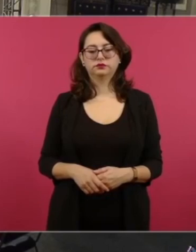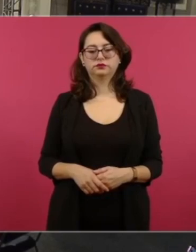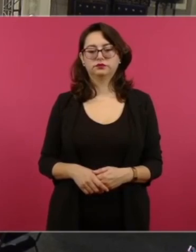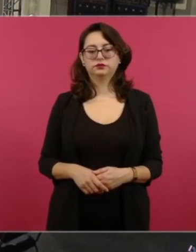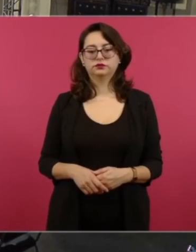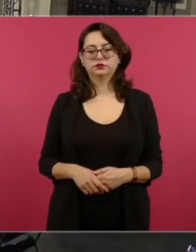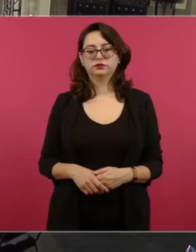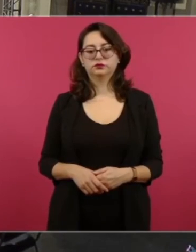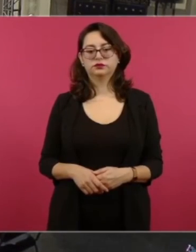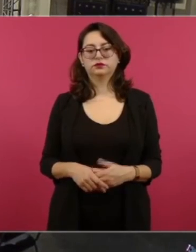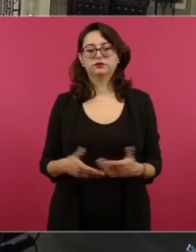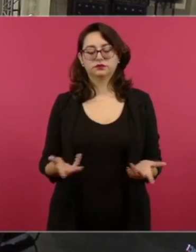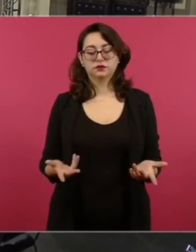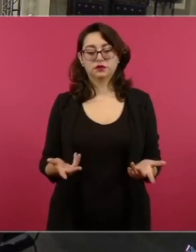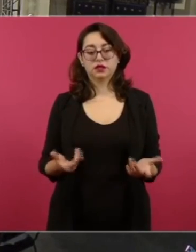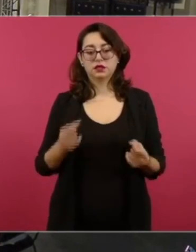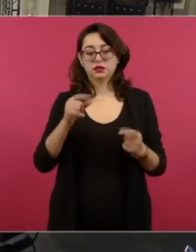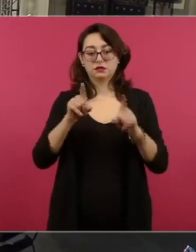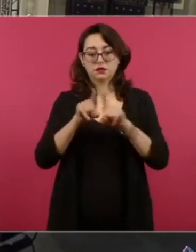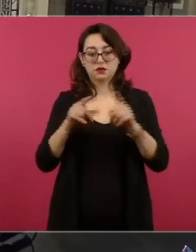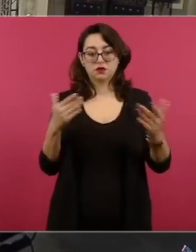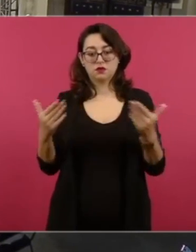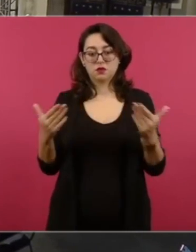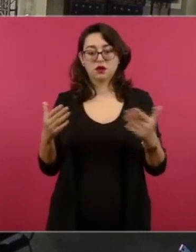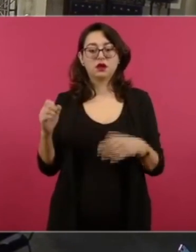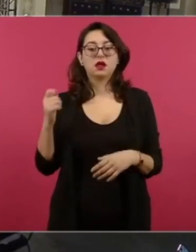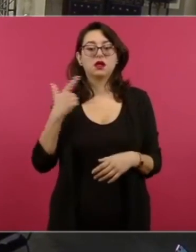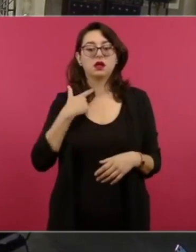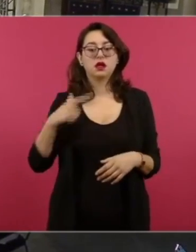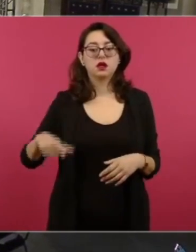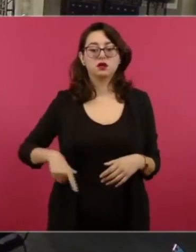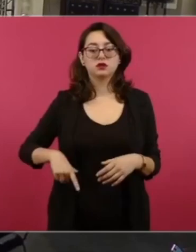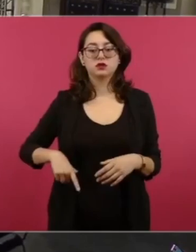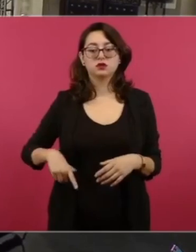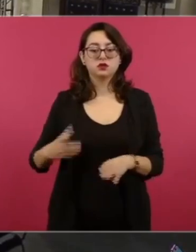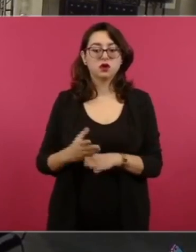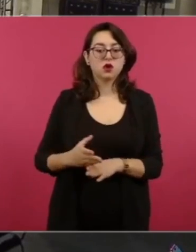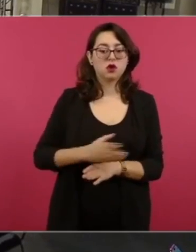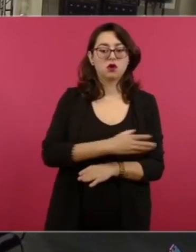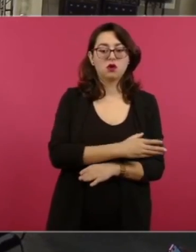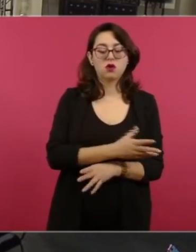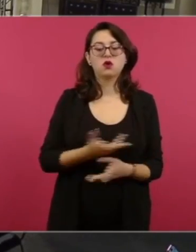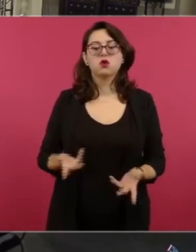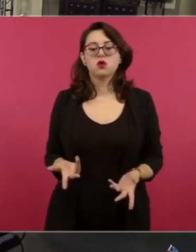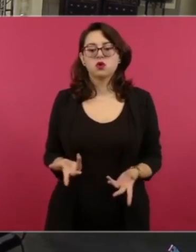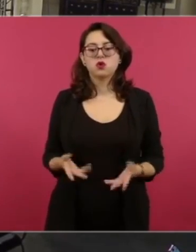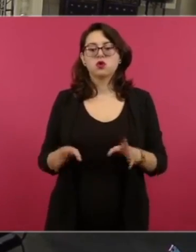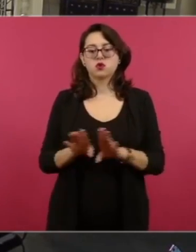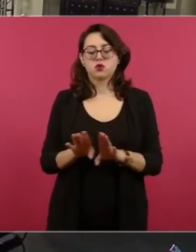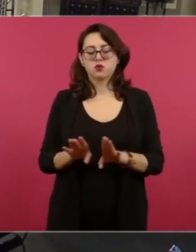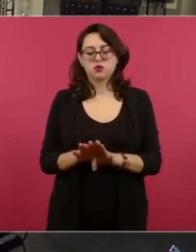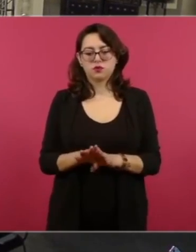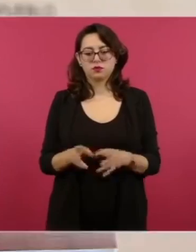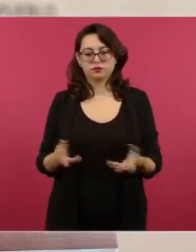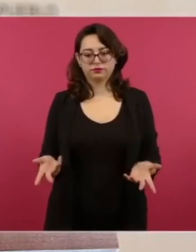por gobiernos? Así como vimos de cómo ha disminuido la desigualdad